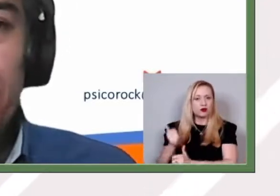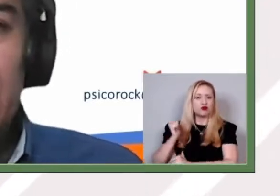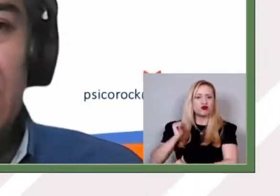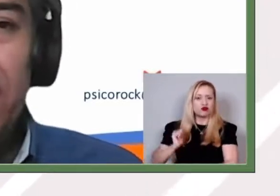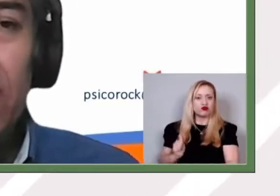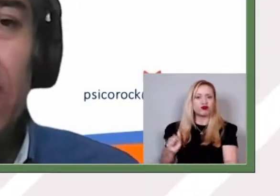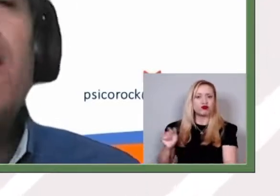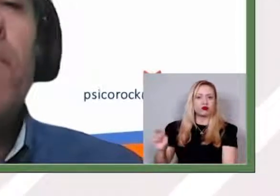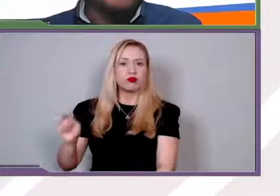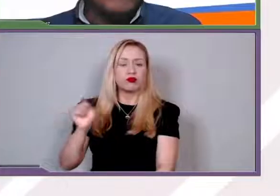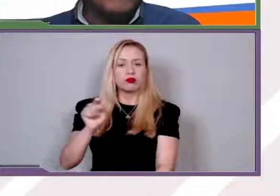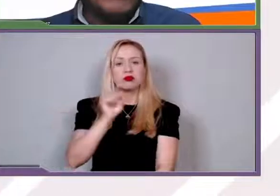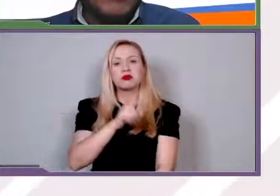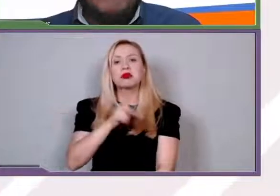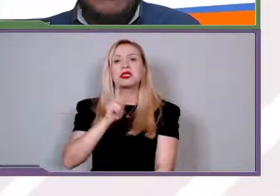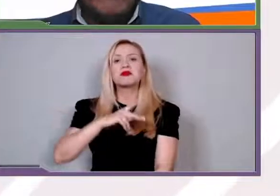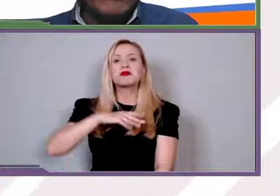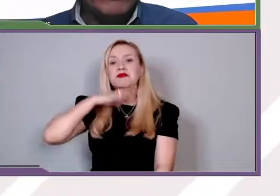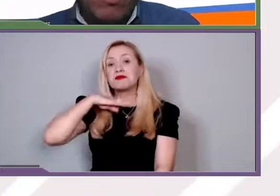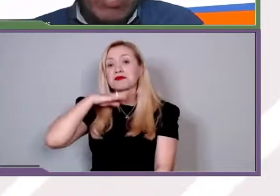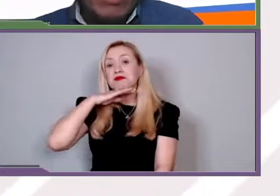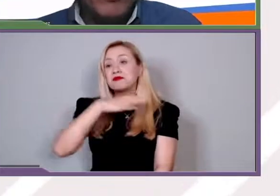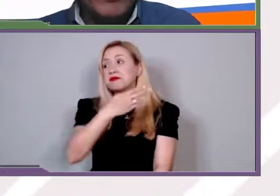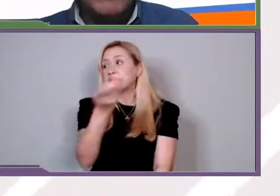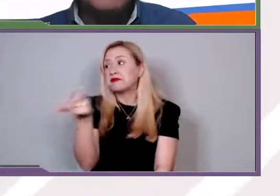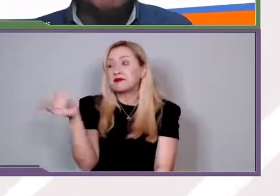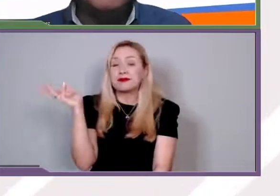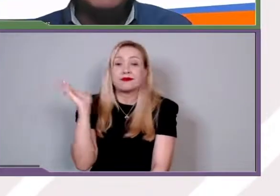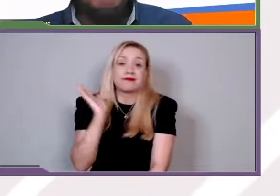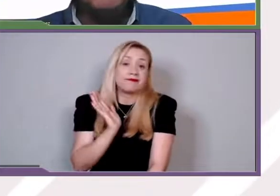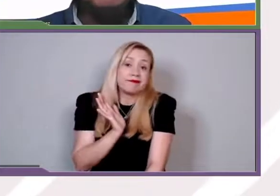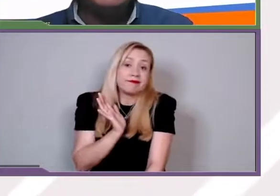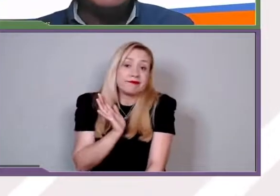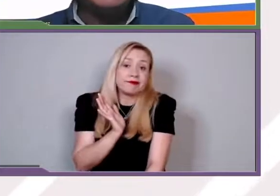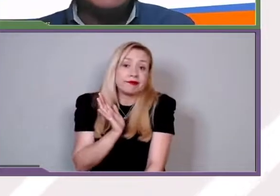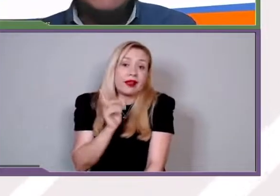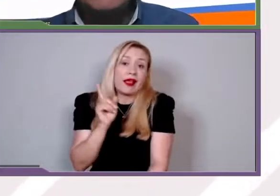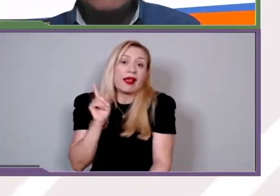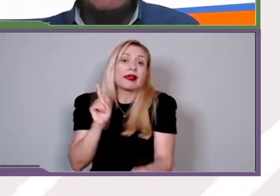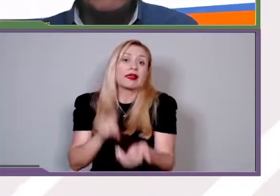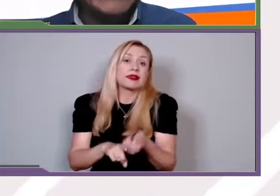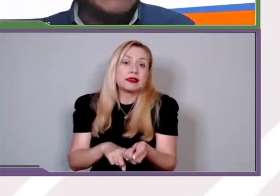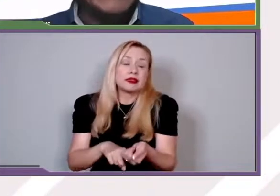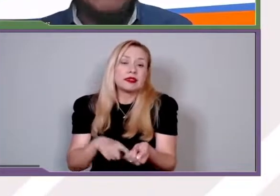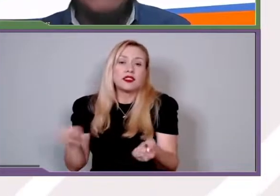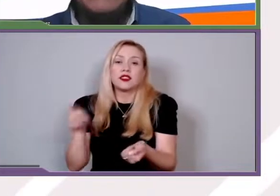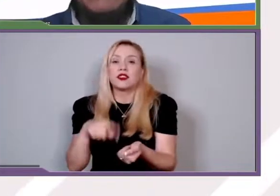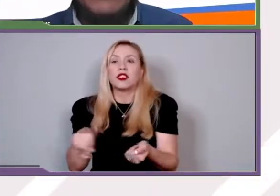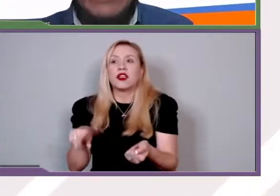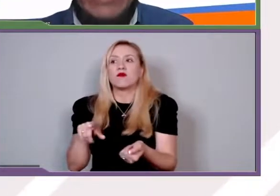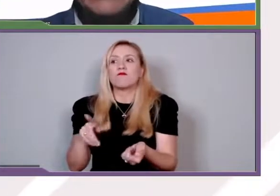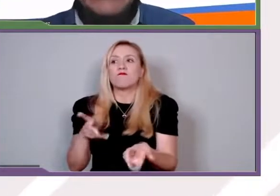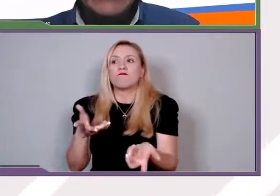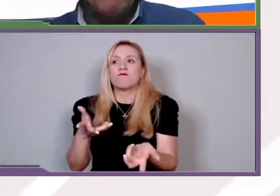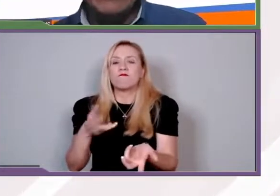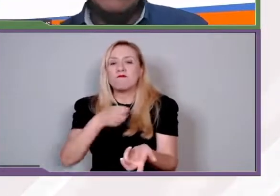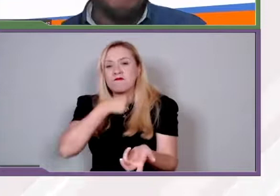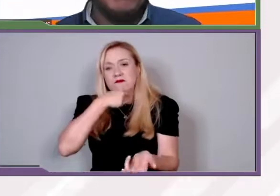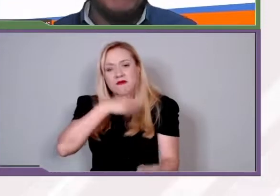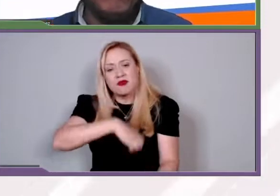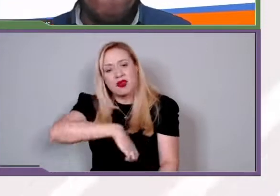pasó desapercibido por todo esto que venimos, o que yo dije desde un principio, el rechazo a todo lo que se refiere a la vejez